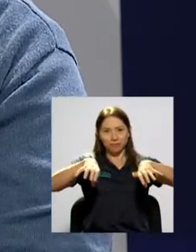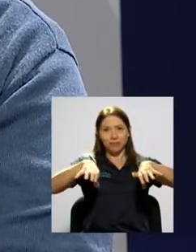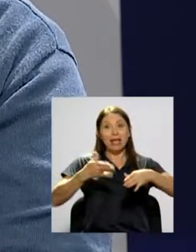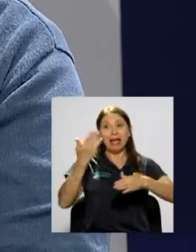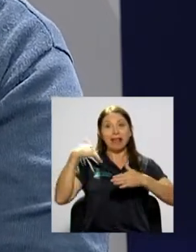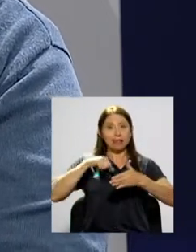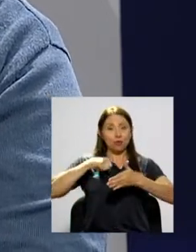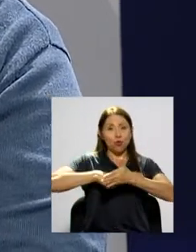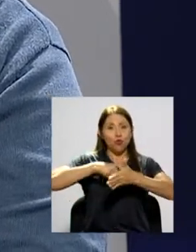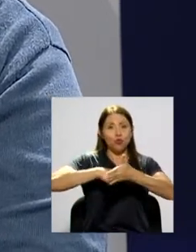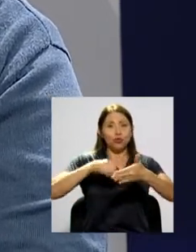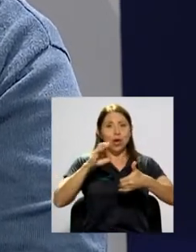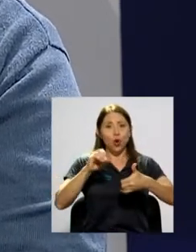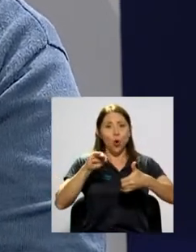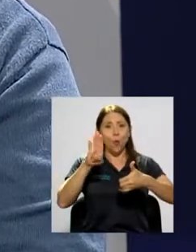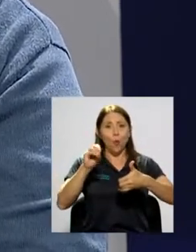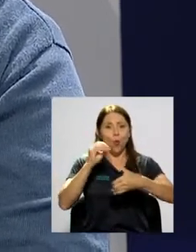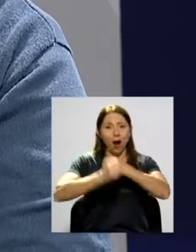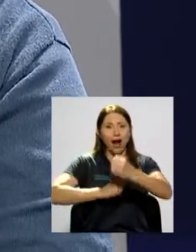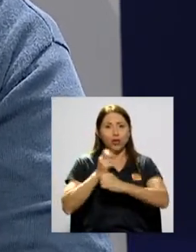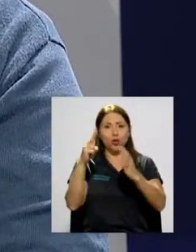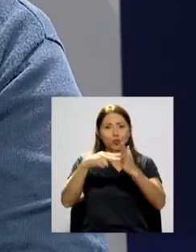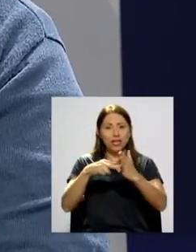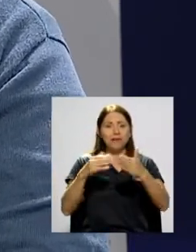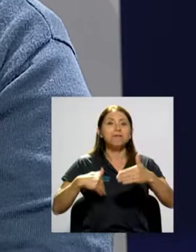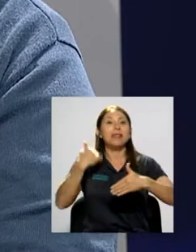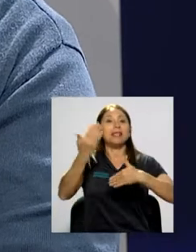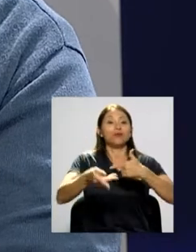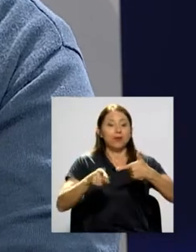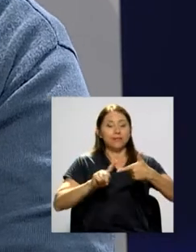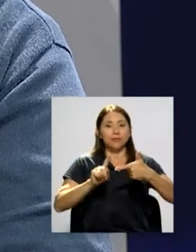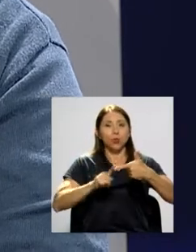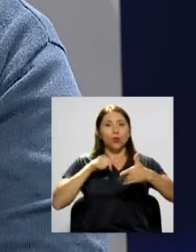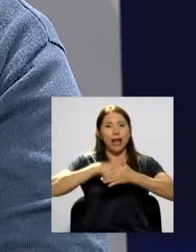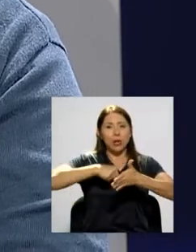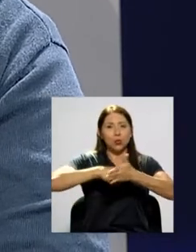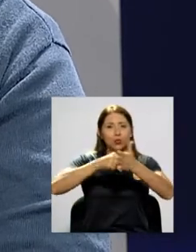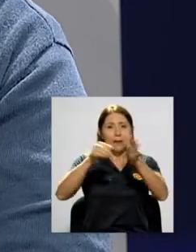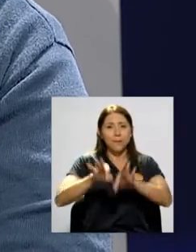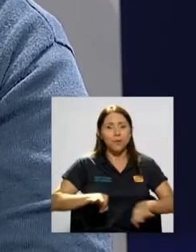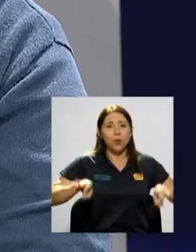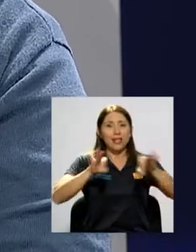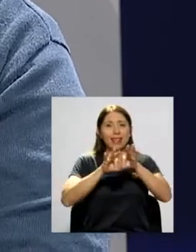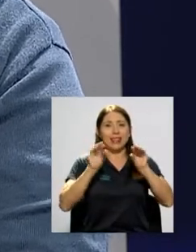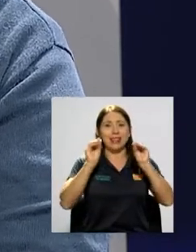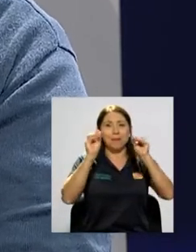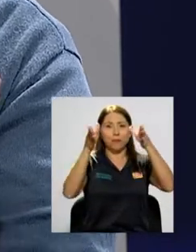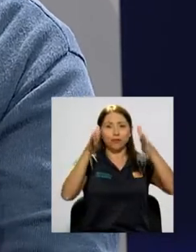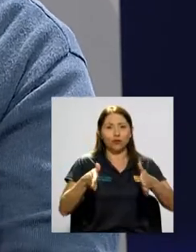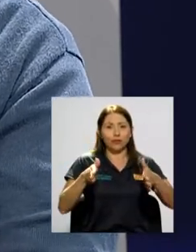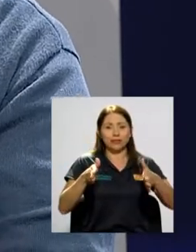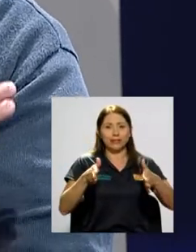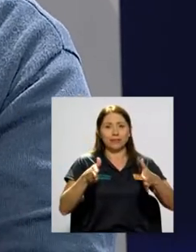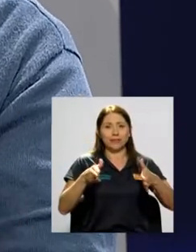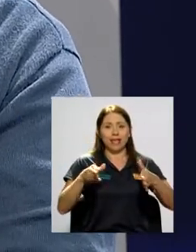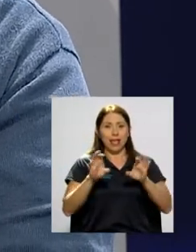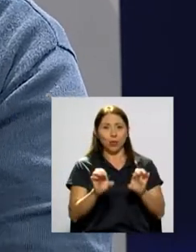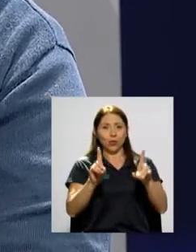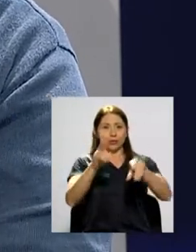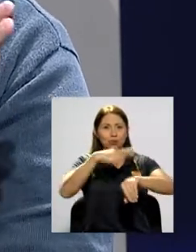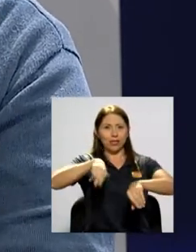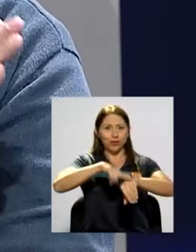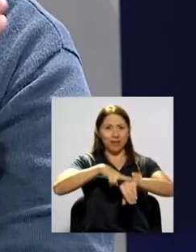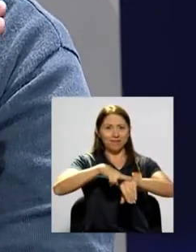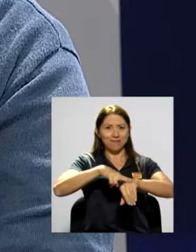por el combo en el 2000, luego tuvimos una lucha importante del Magisterio Nacional, bueno, que fue anterior a esta, pero